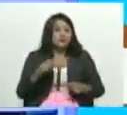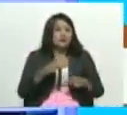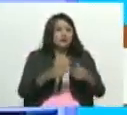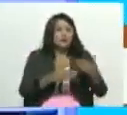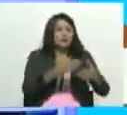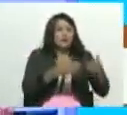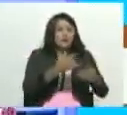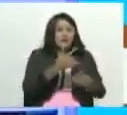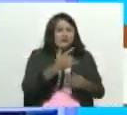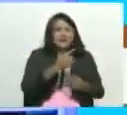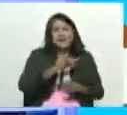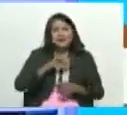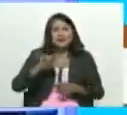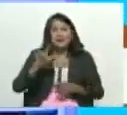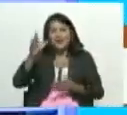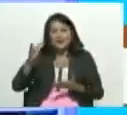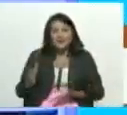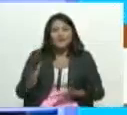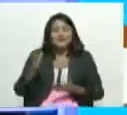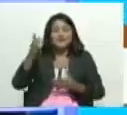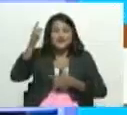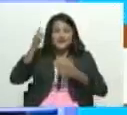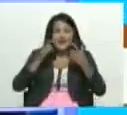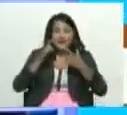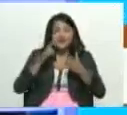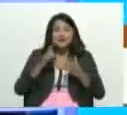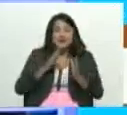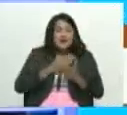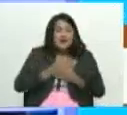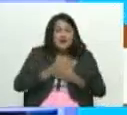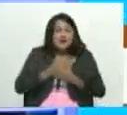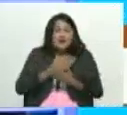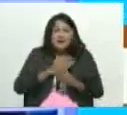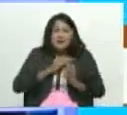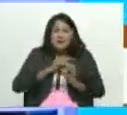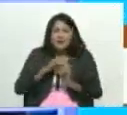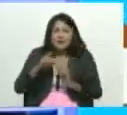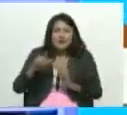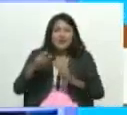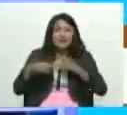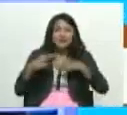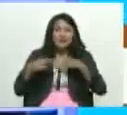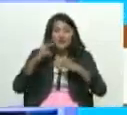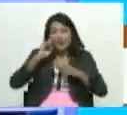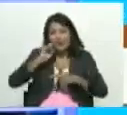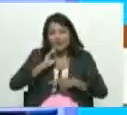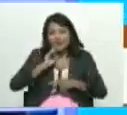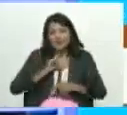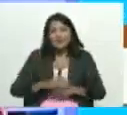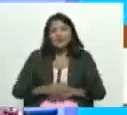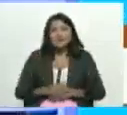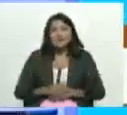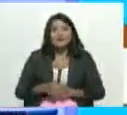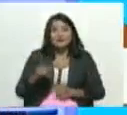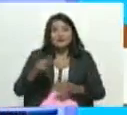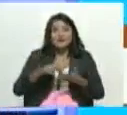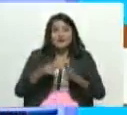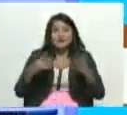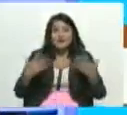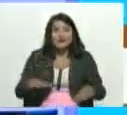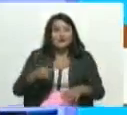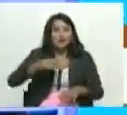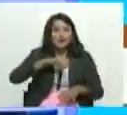mucho amor por el comandante Chávez por la revolución bolivariana de muchas formas lo vemos como un ejemplo un modelo